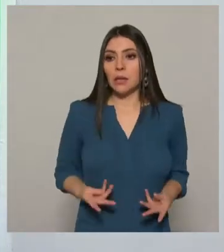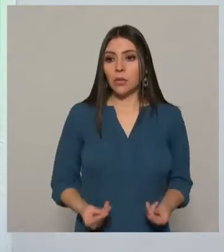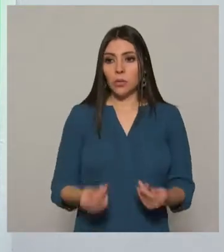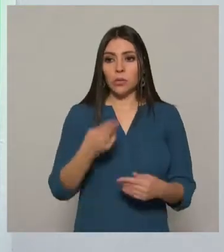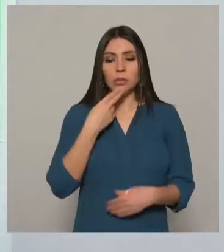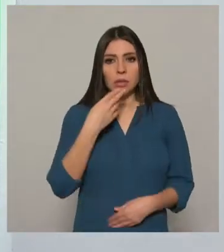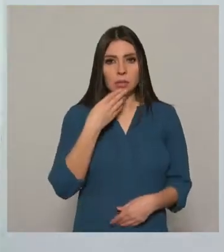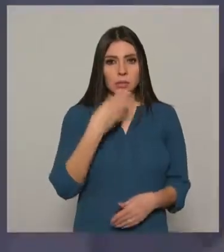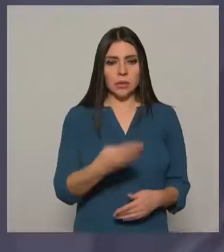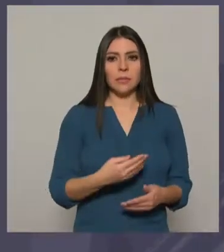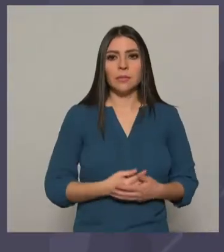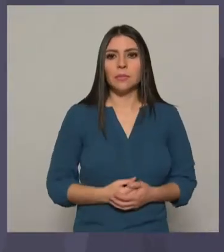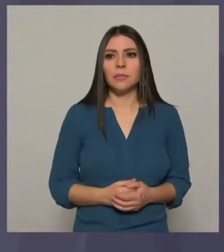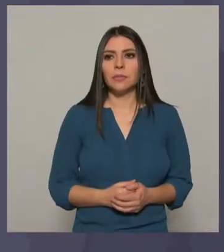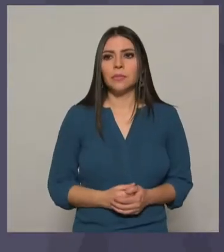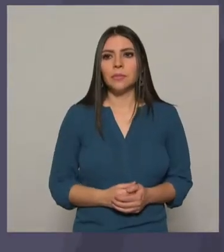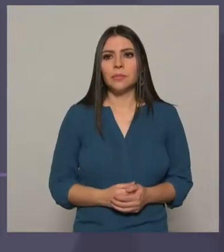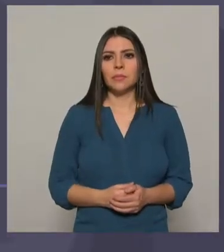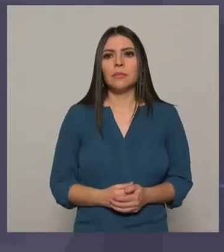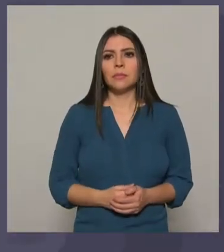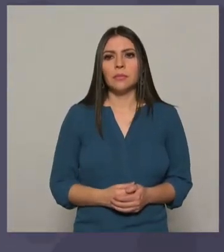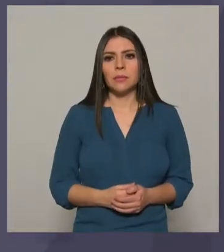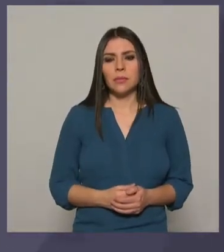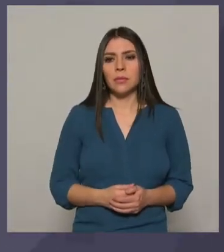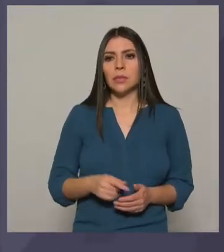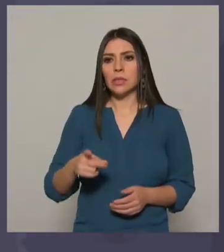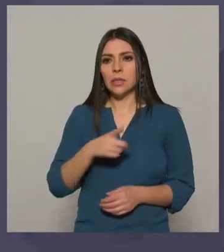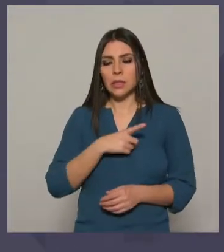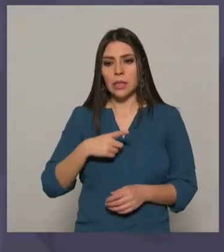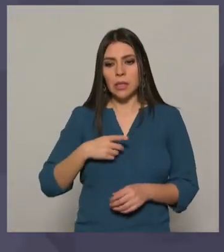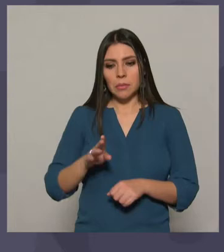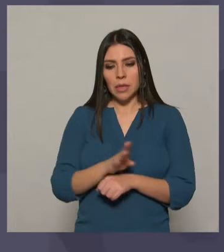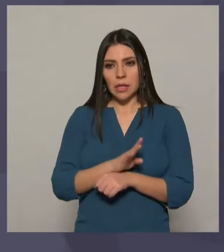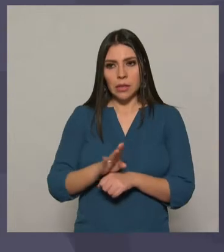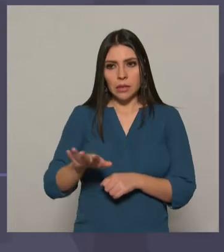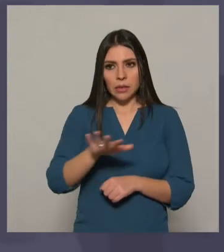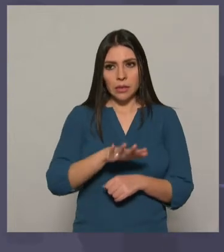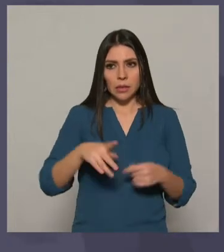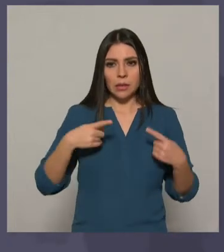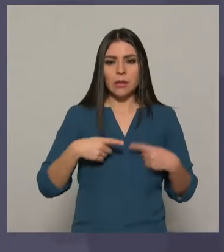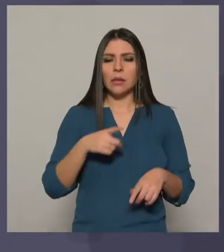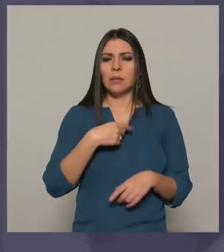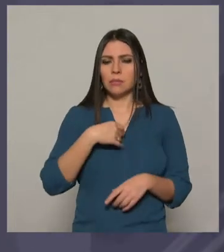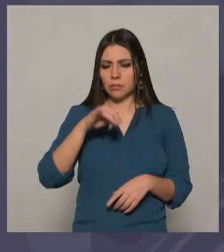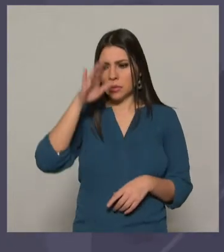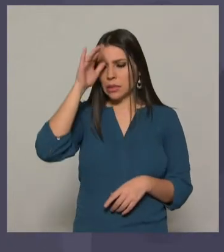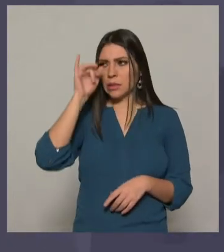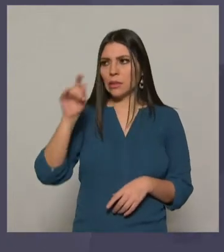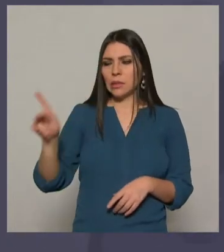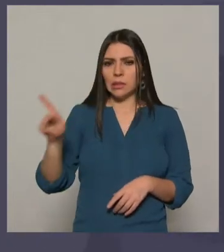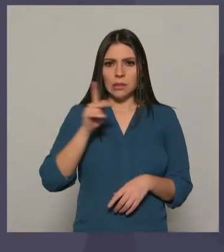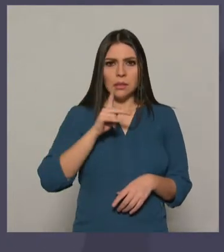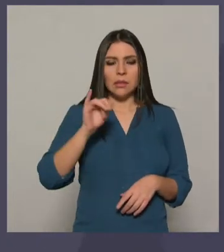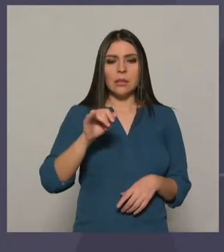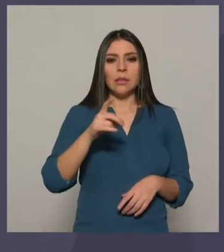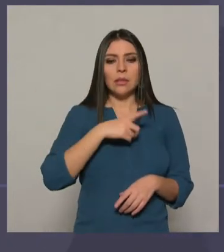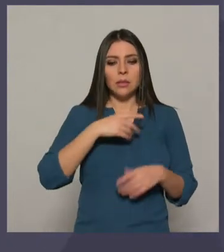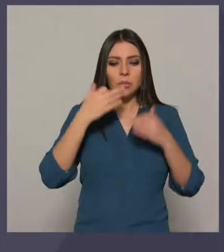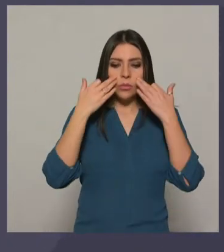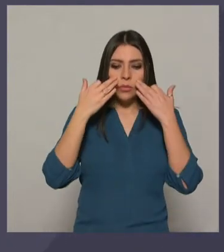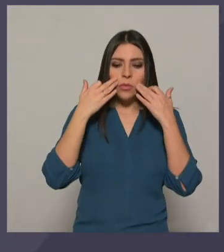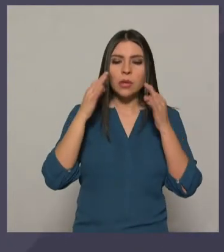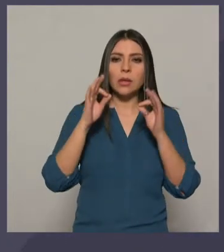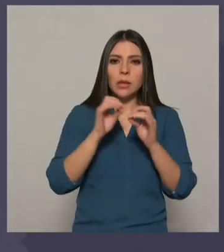coincido. 12 millones de coincido pesos en que tiene en que fiestas ser- patrias, coincido en en que tiene beneficios que de la ser población. transparentado, revisado, etcétera, y si hay errores